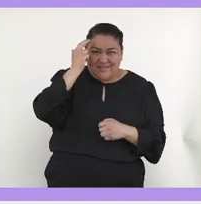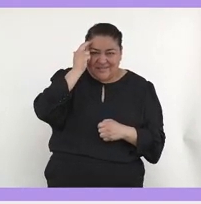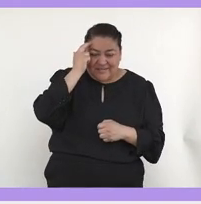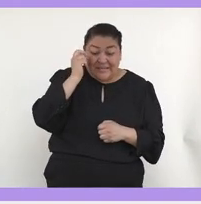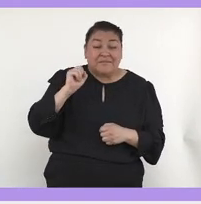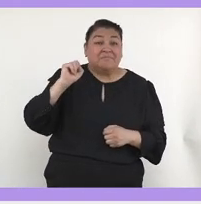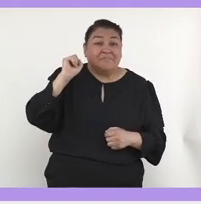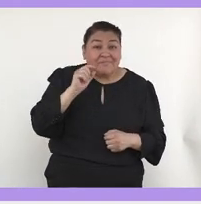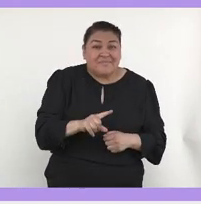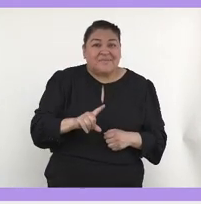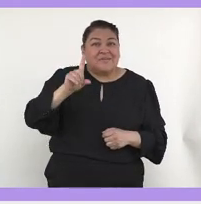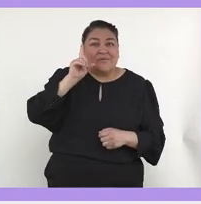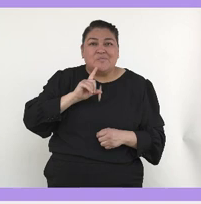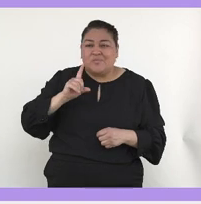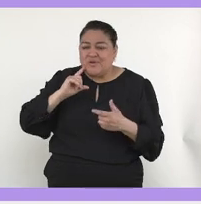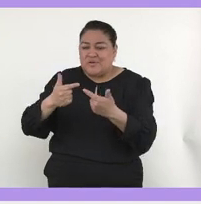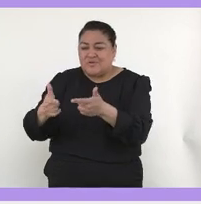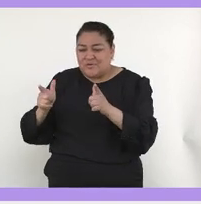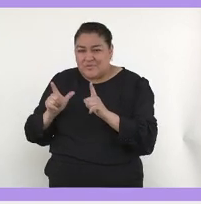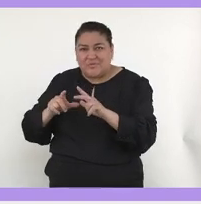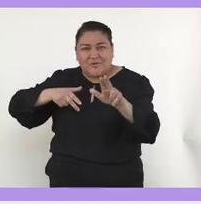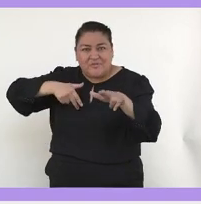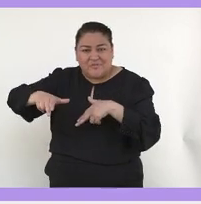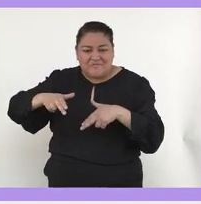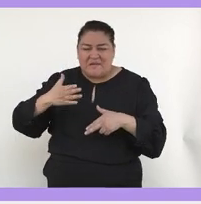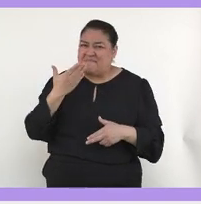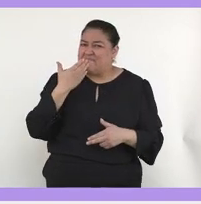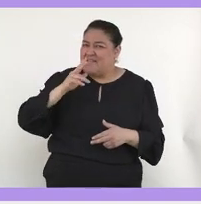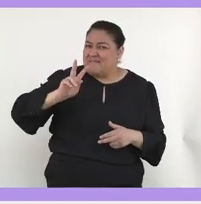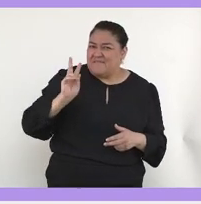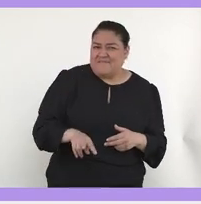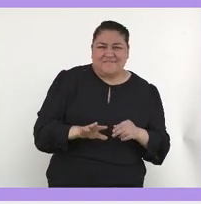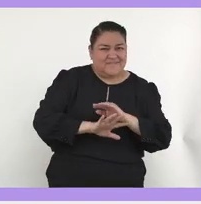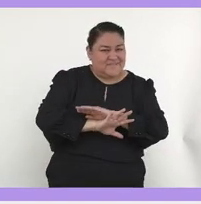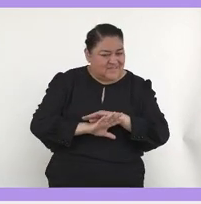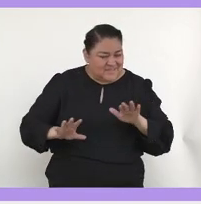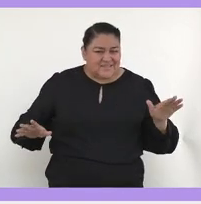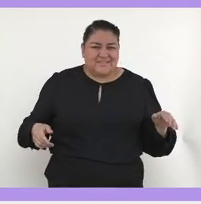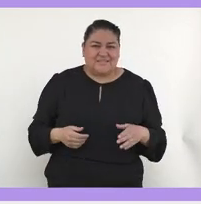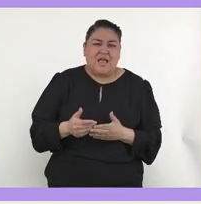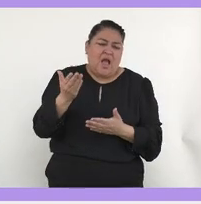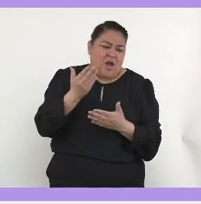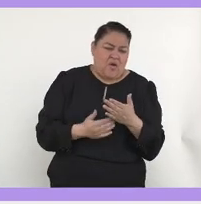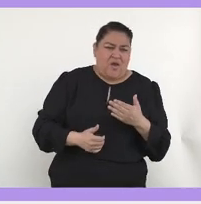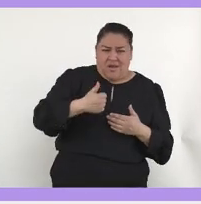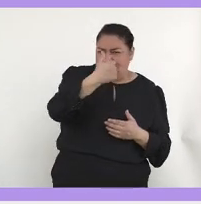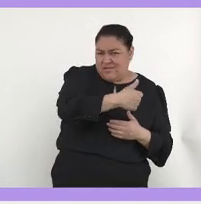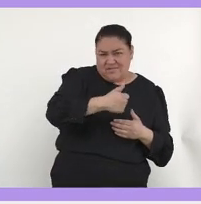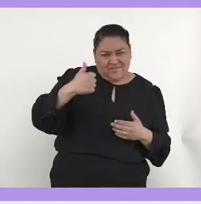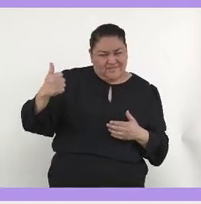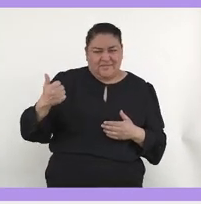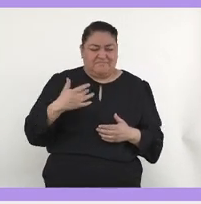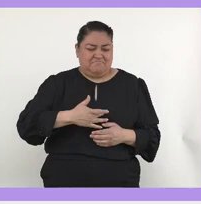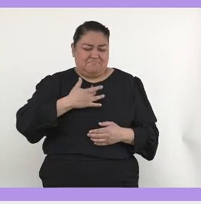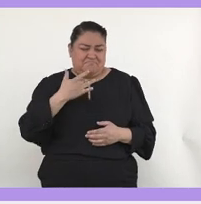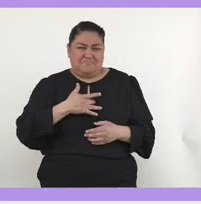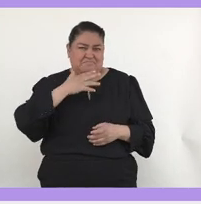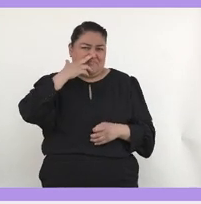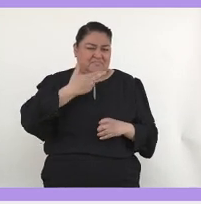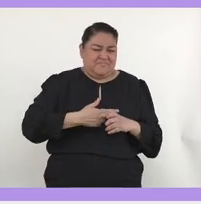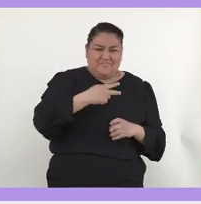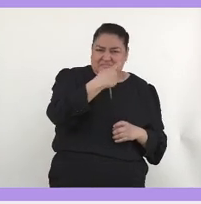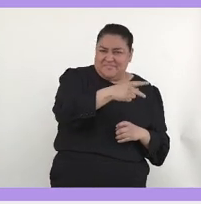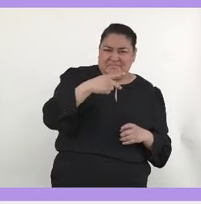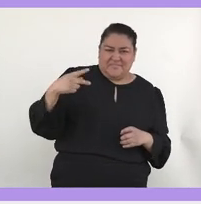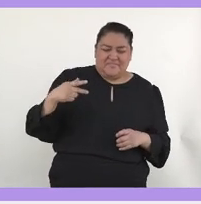fútbol femenil es es una realidad ahora cada uno desde su posición desde su perspectiva tenemos